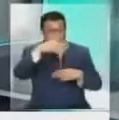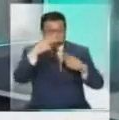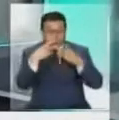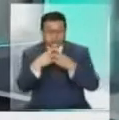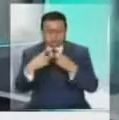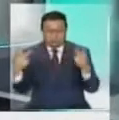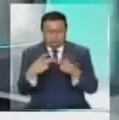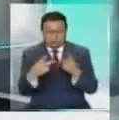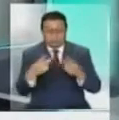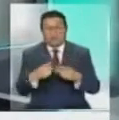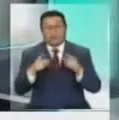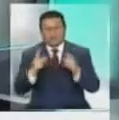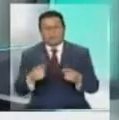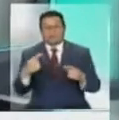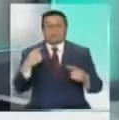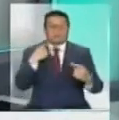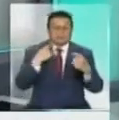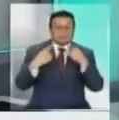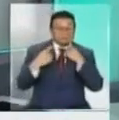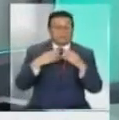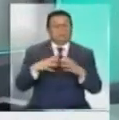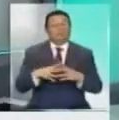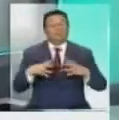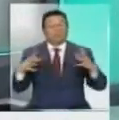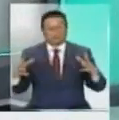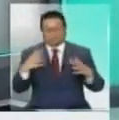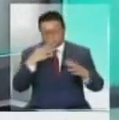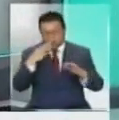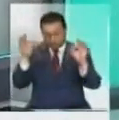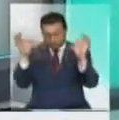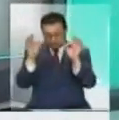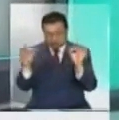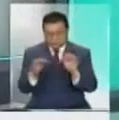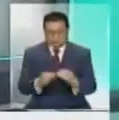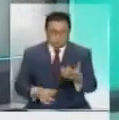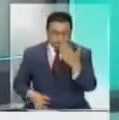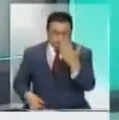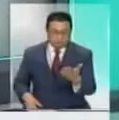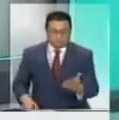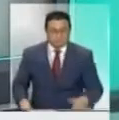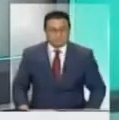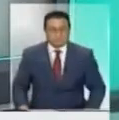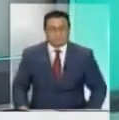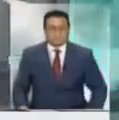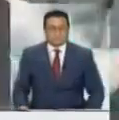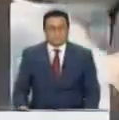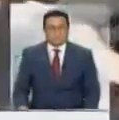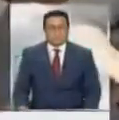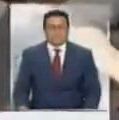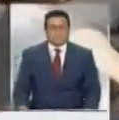público ha debido sortear más de alguna complicación. Los detalles en el informe de Pablo Soto.